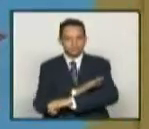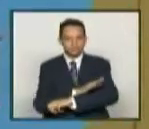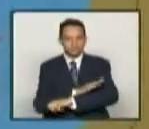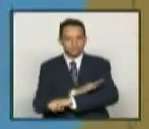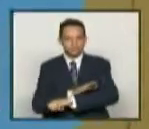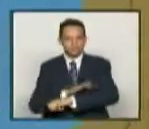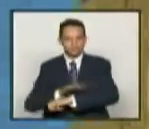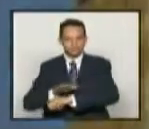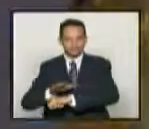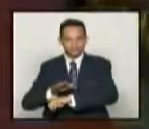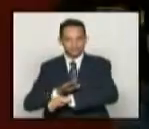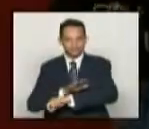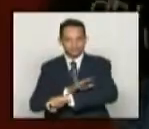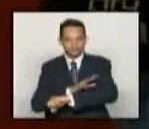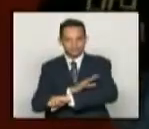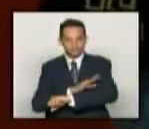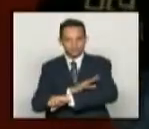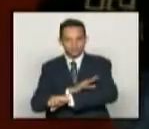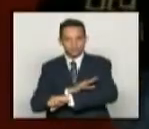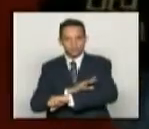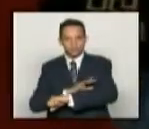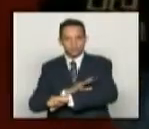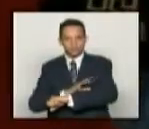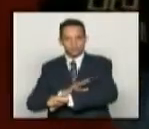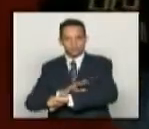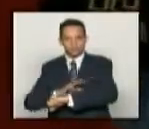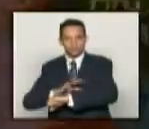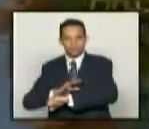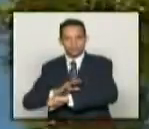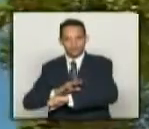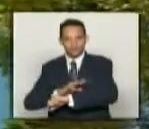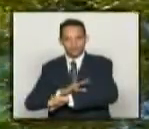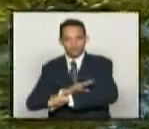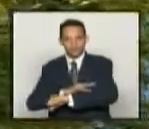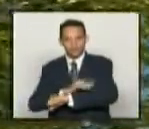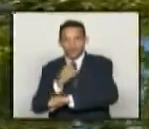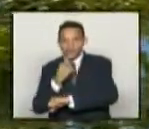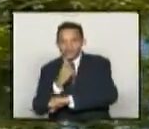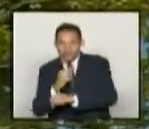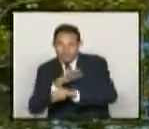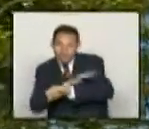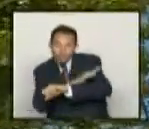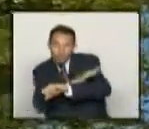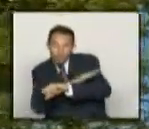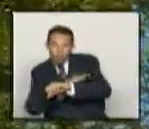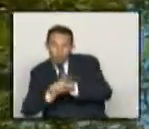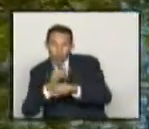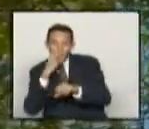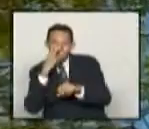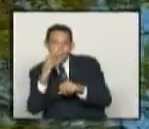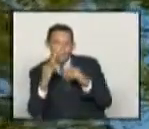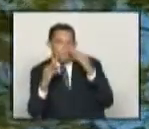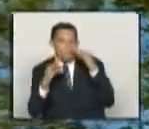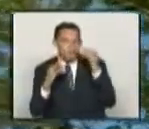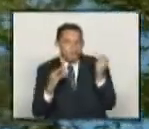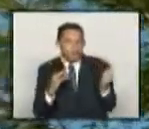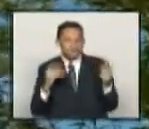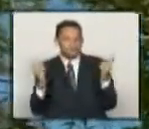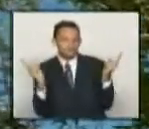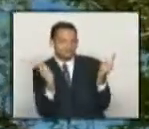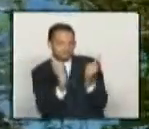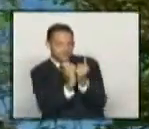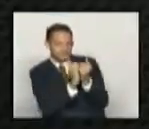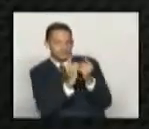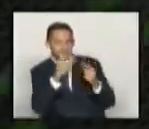Juro que con él no hay otro, porque es amable y sincero. Santana de los Caballeros, daría la